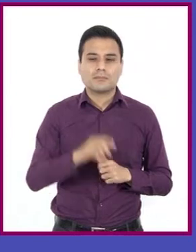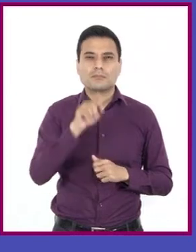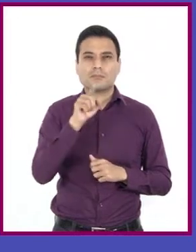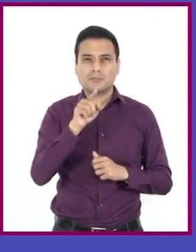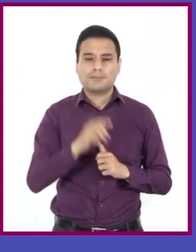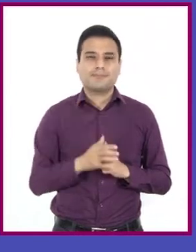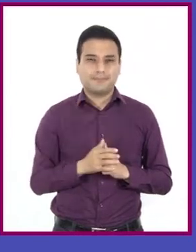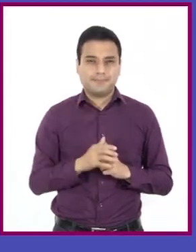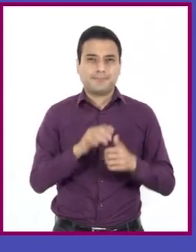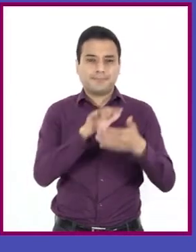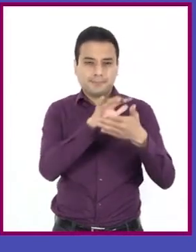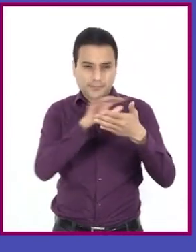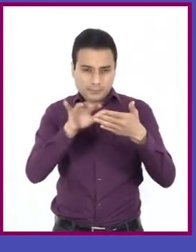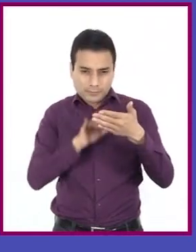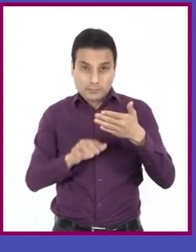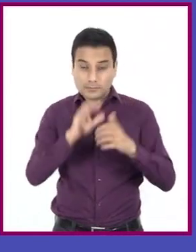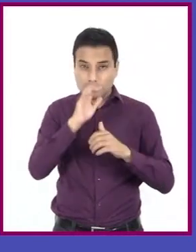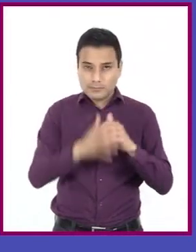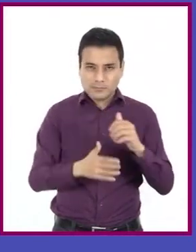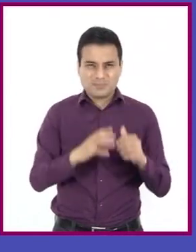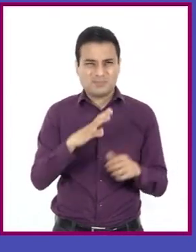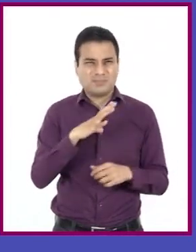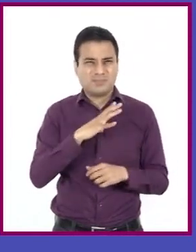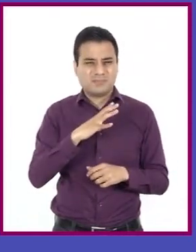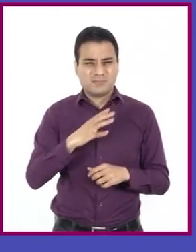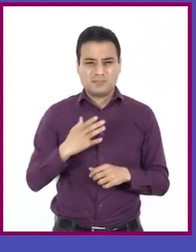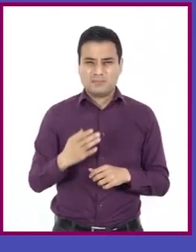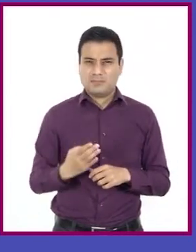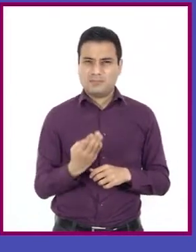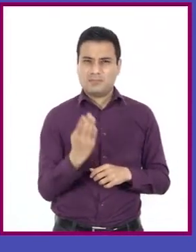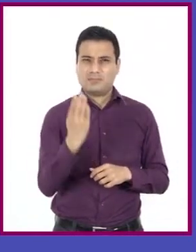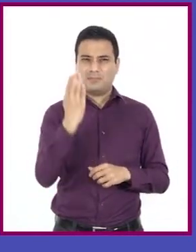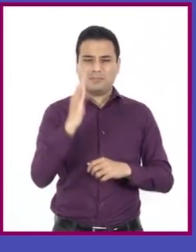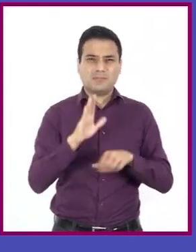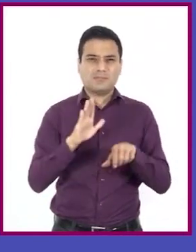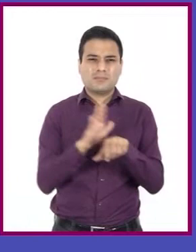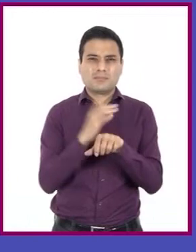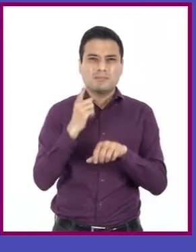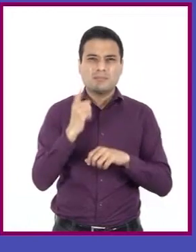poema hay un pez que al parecer nada hacia arriba?